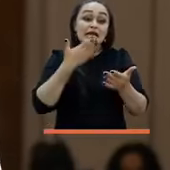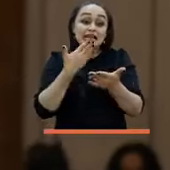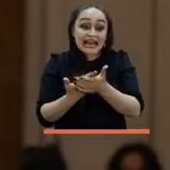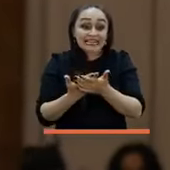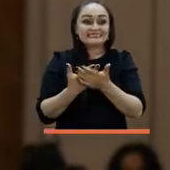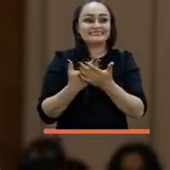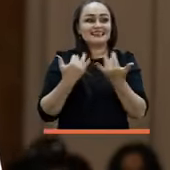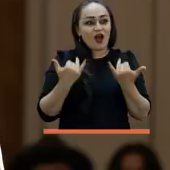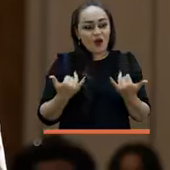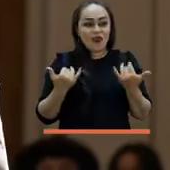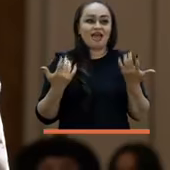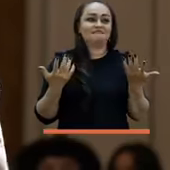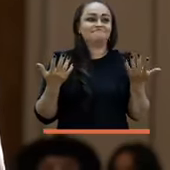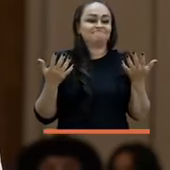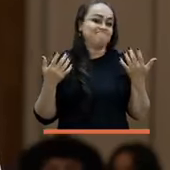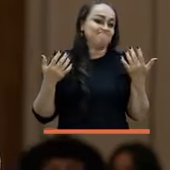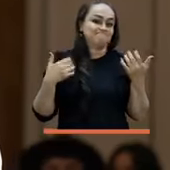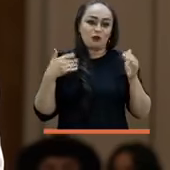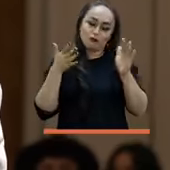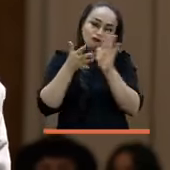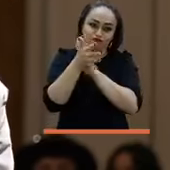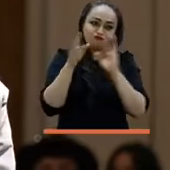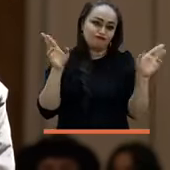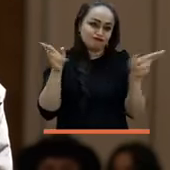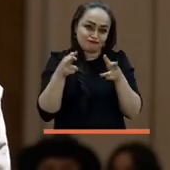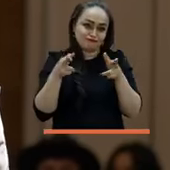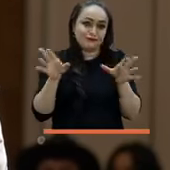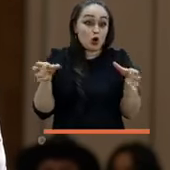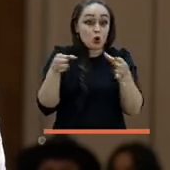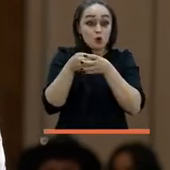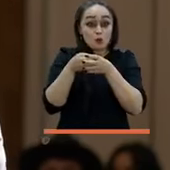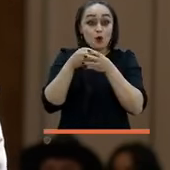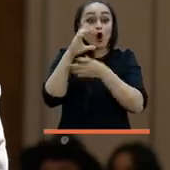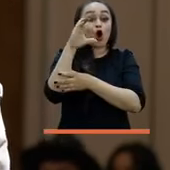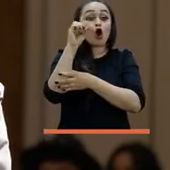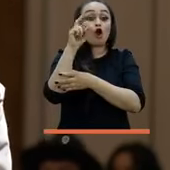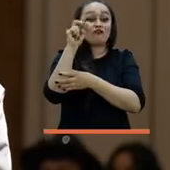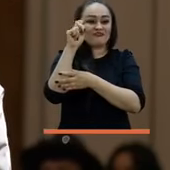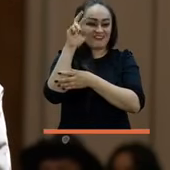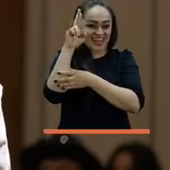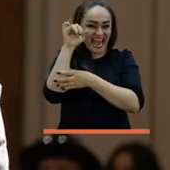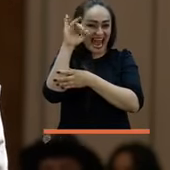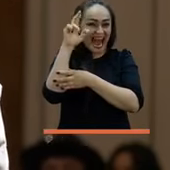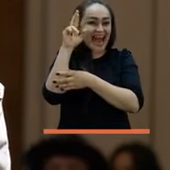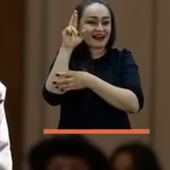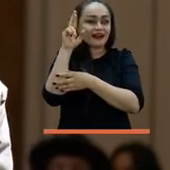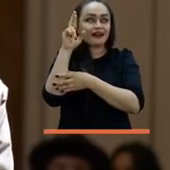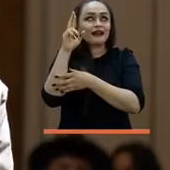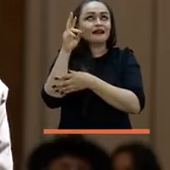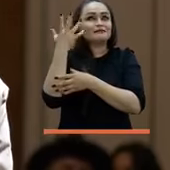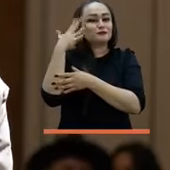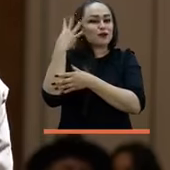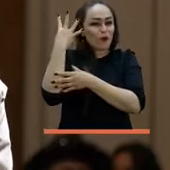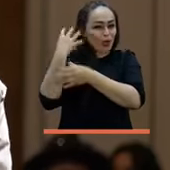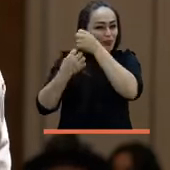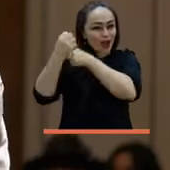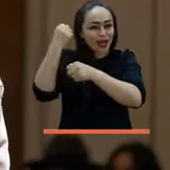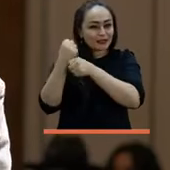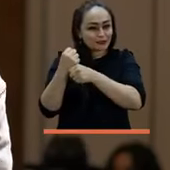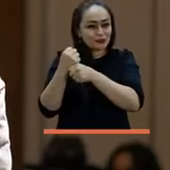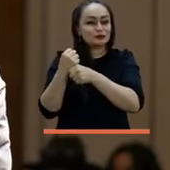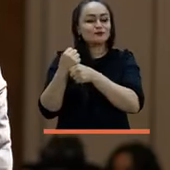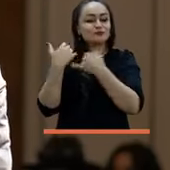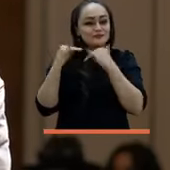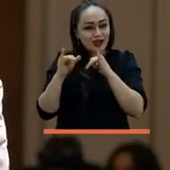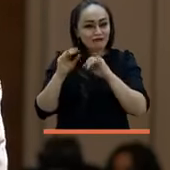y bueno al grano en confiar estamos pensando desde hace más o menos cuatro años venimos en la